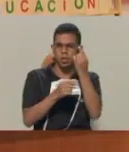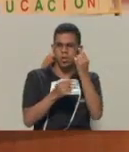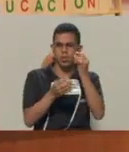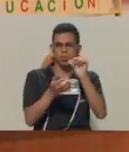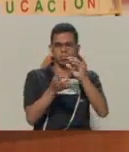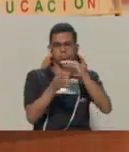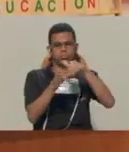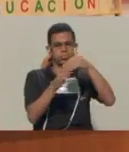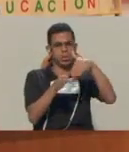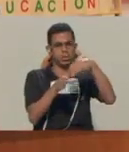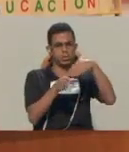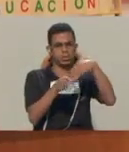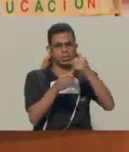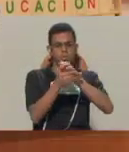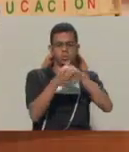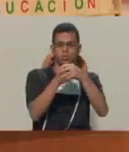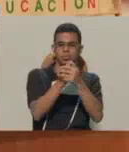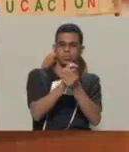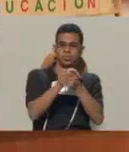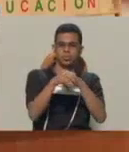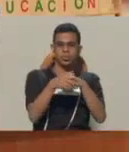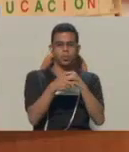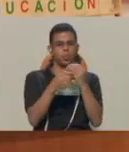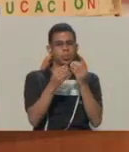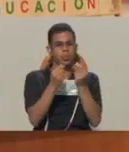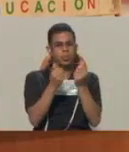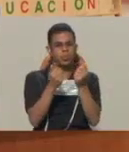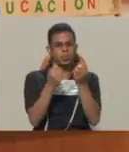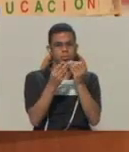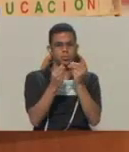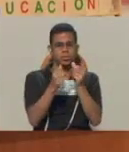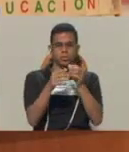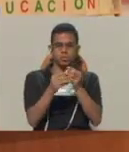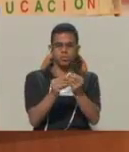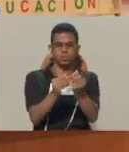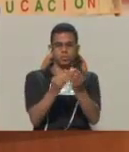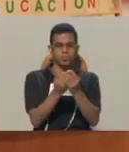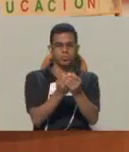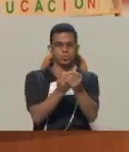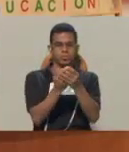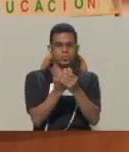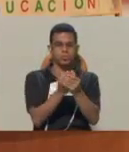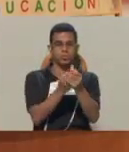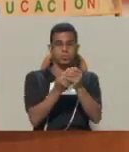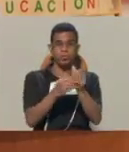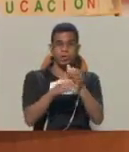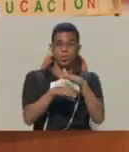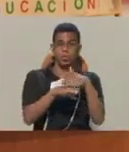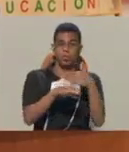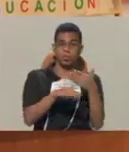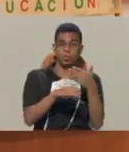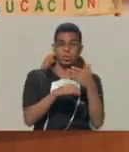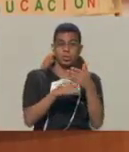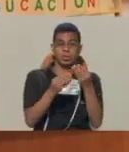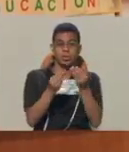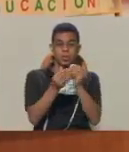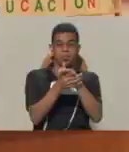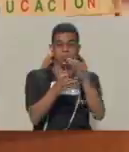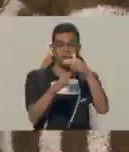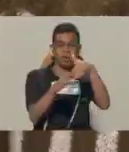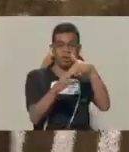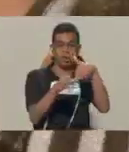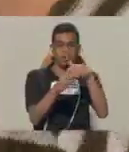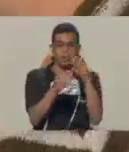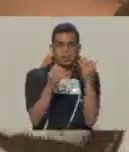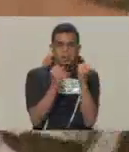colocarnos crema en la mano, ¿verdad? Calentarla y luego hacerle los masajes a los niños, porque si le colocamos la crema fría